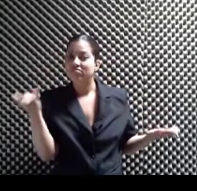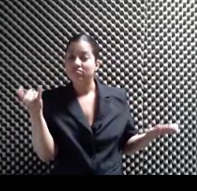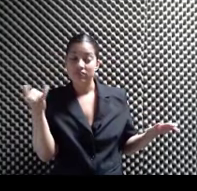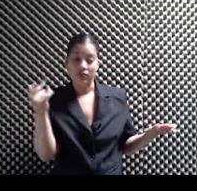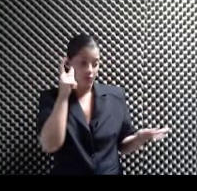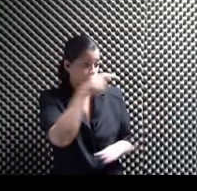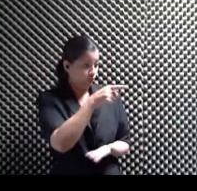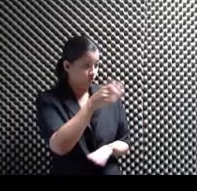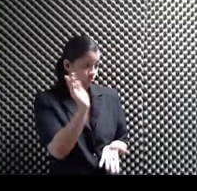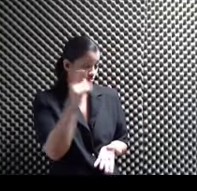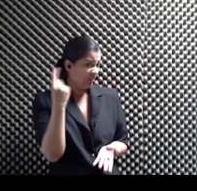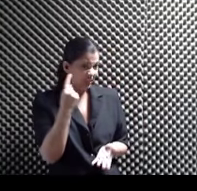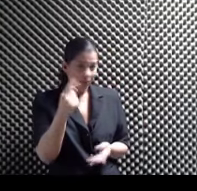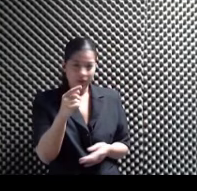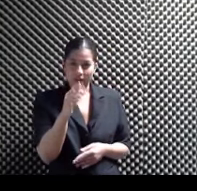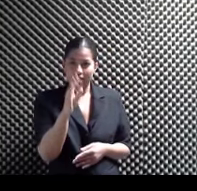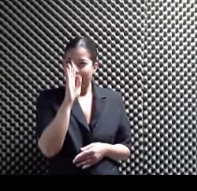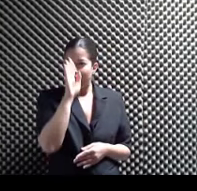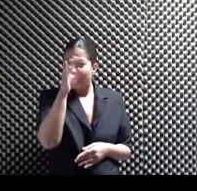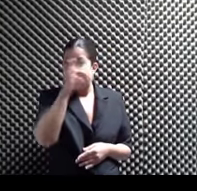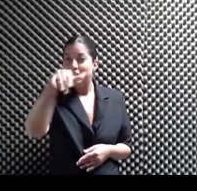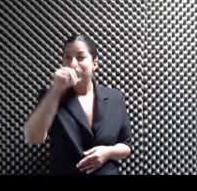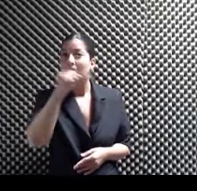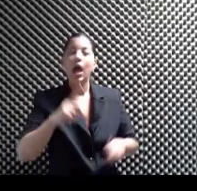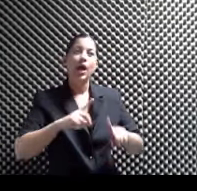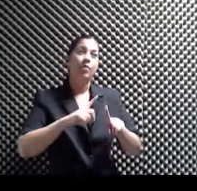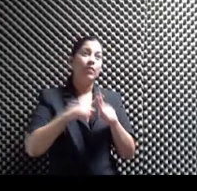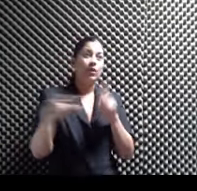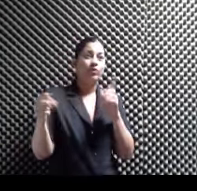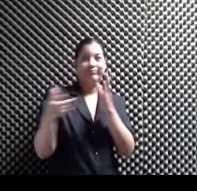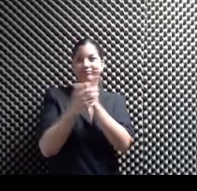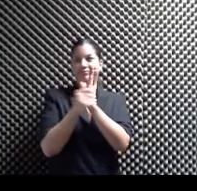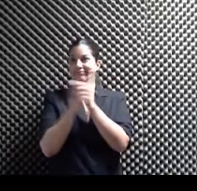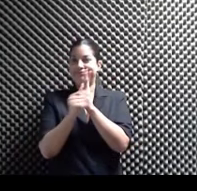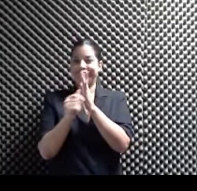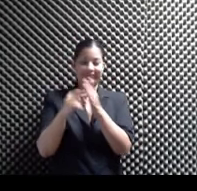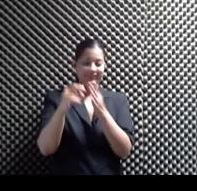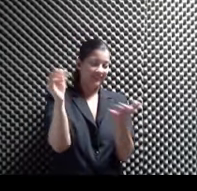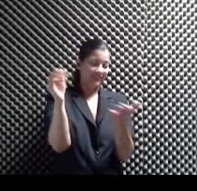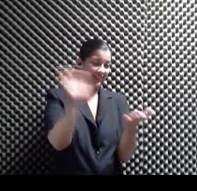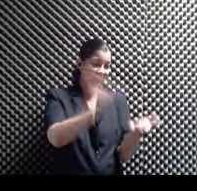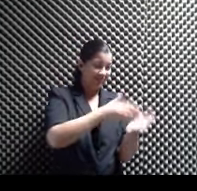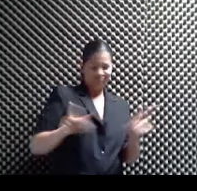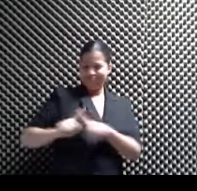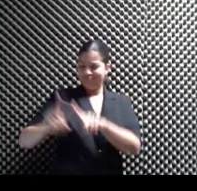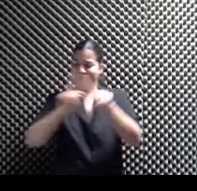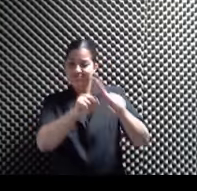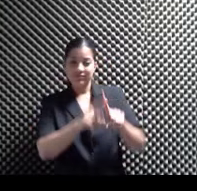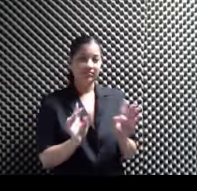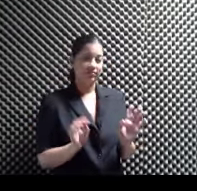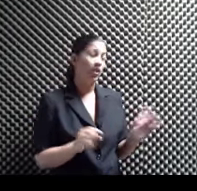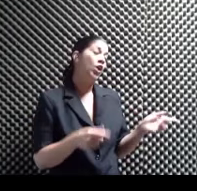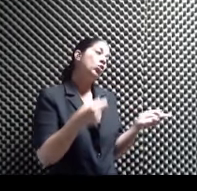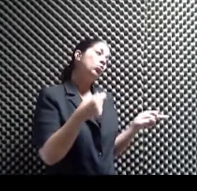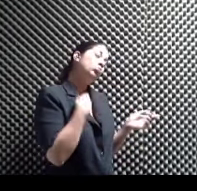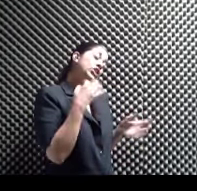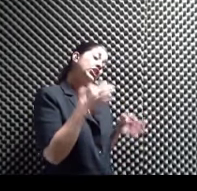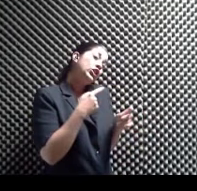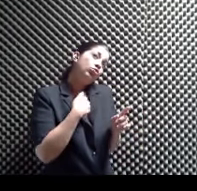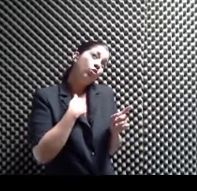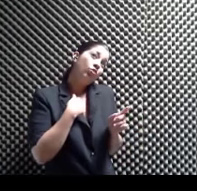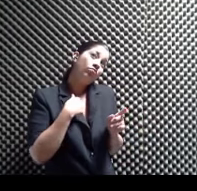atención el jazz Pero obviamente Te ha tocado con Muchos artistas Pero Mira Si yo hubiese grabado 20 años Atrás Este